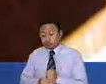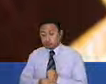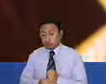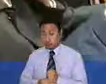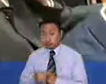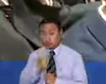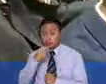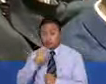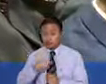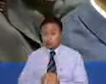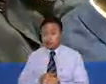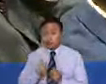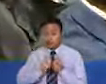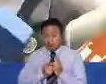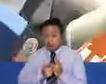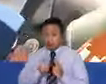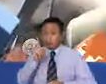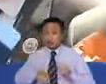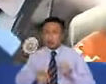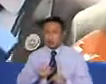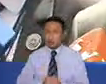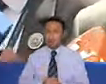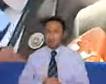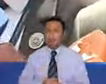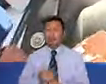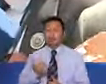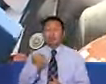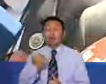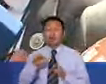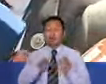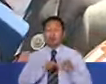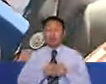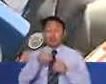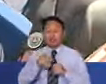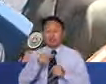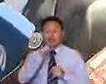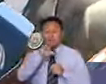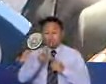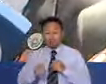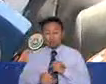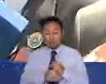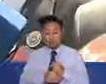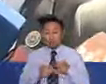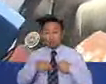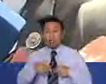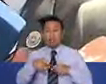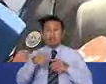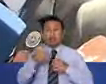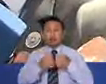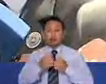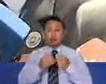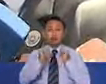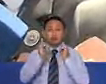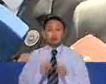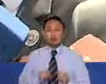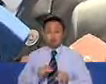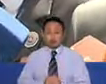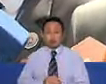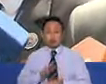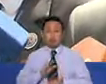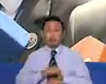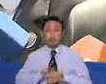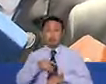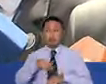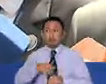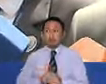mencionadas, no otras. En este caso específico lo que tienen que completar es la singularización, y esa singularización pasa por el hecho de la transcripción correcta